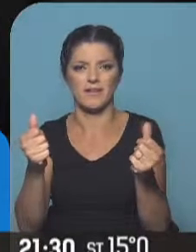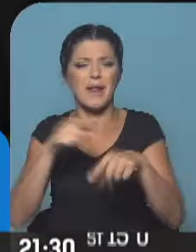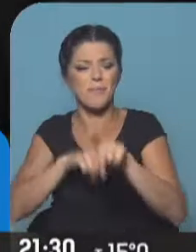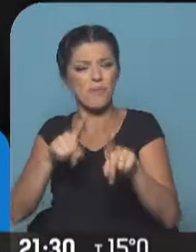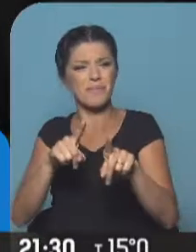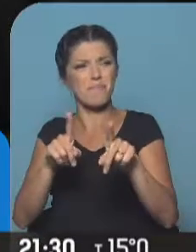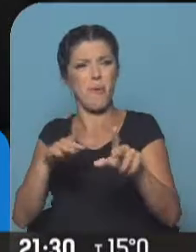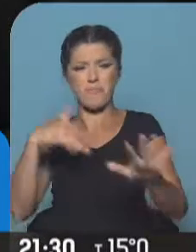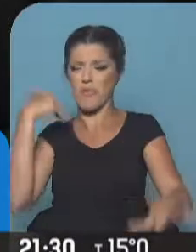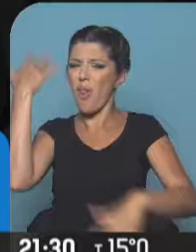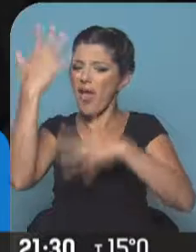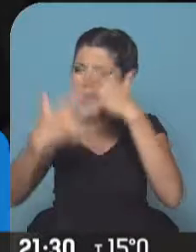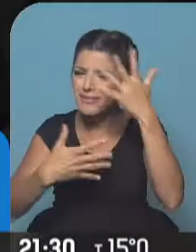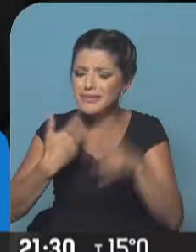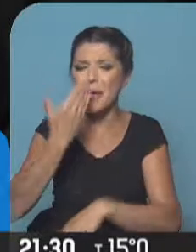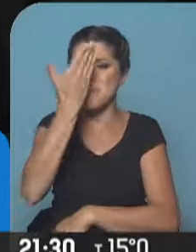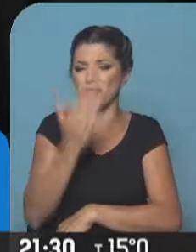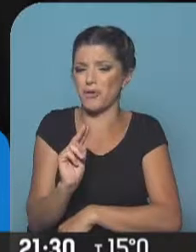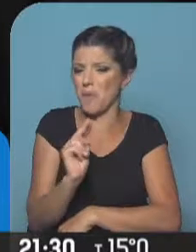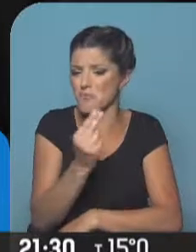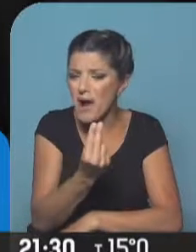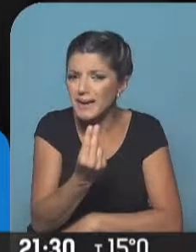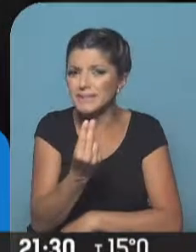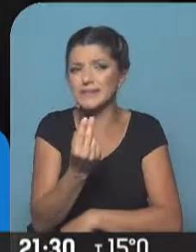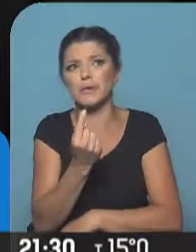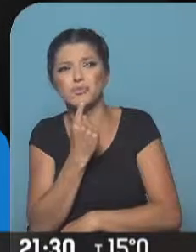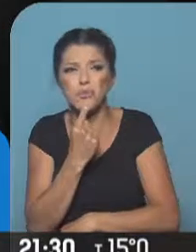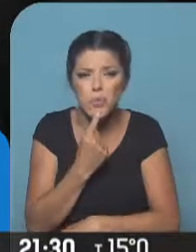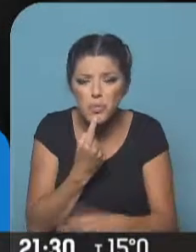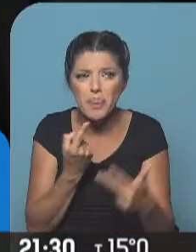violencia, por la muerte, por las dudas.